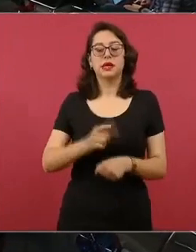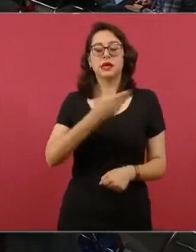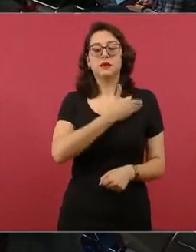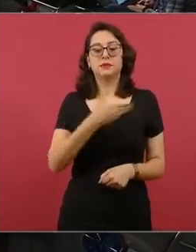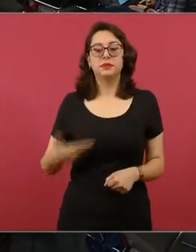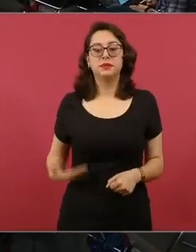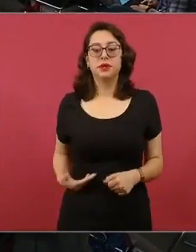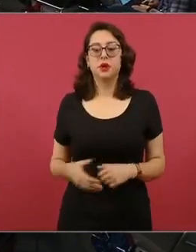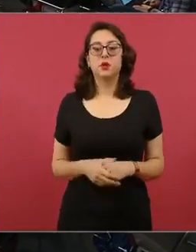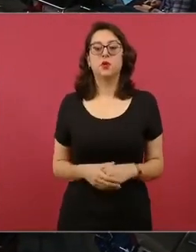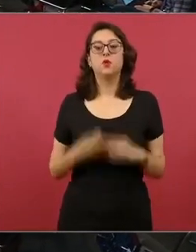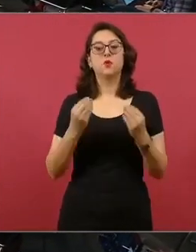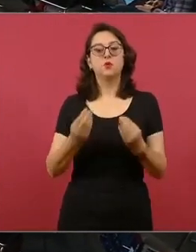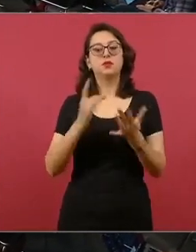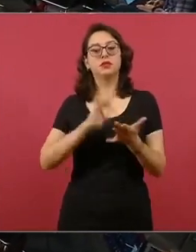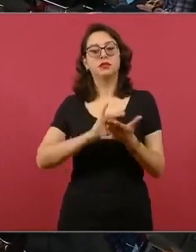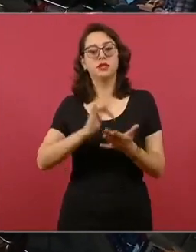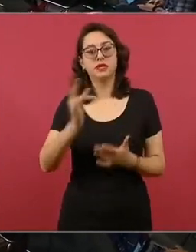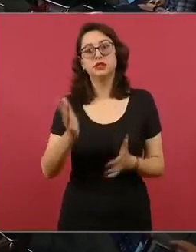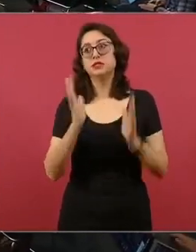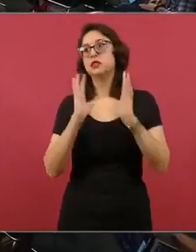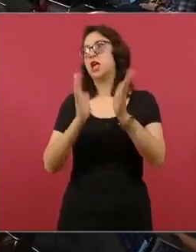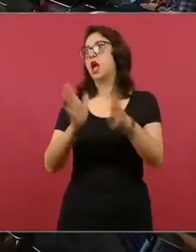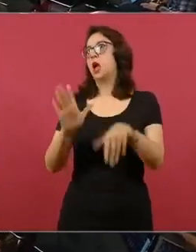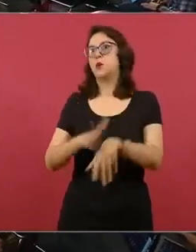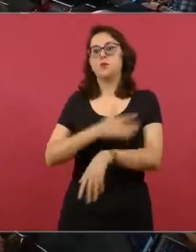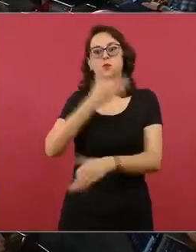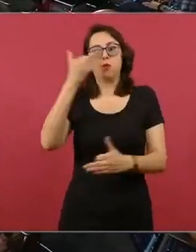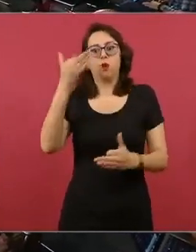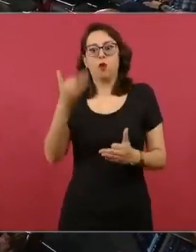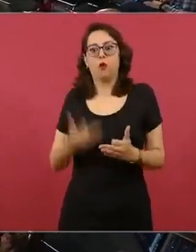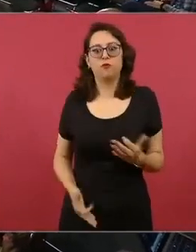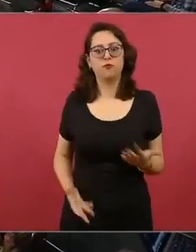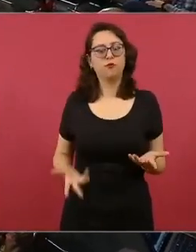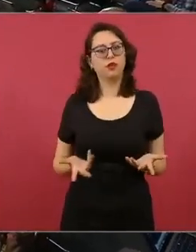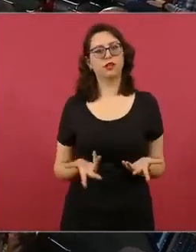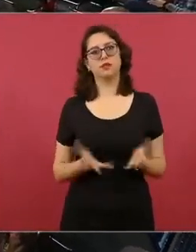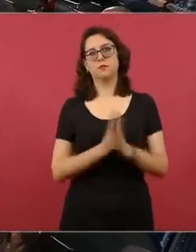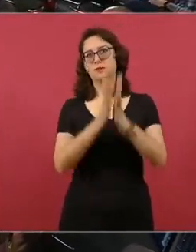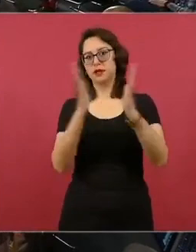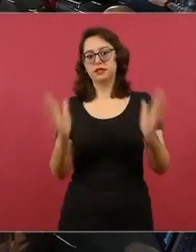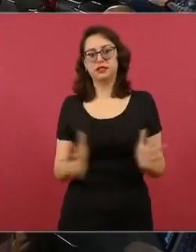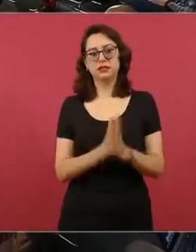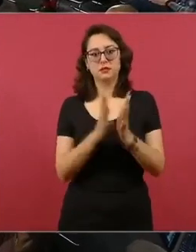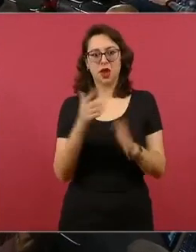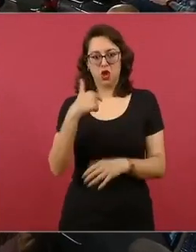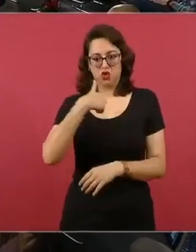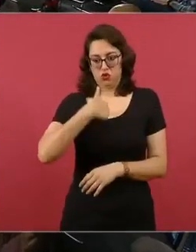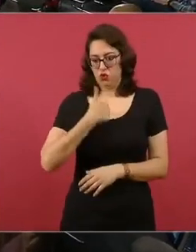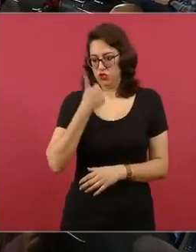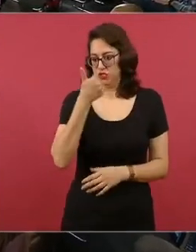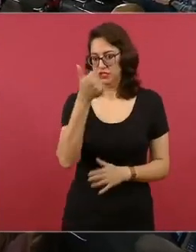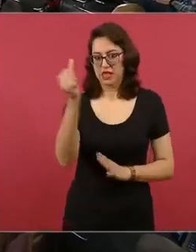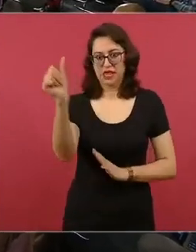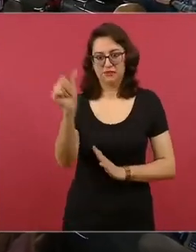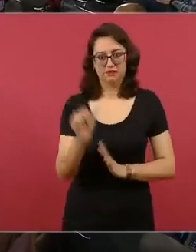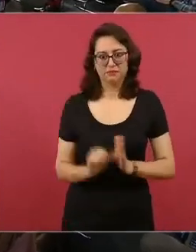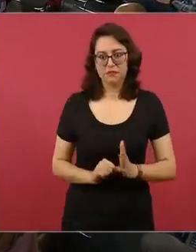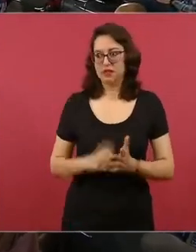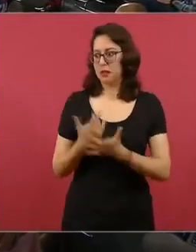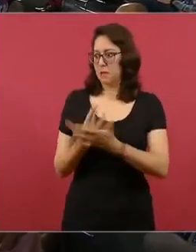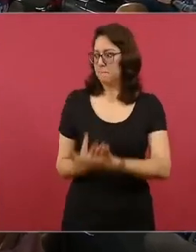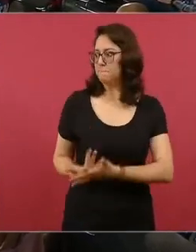que por fin me haya dado nuevamente la palabra. Francamente, cumplo 6 meses sin poder participar. Estoy aquí asistiendo una vez a la